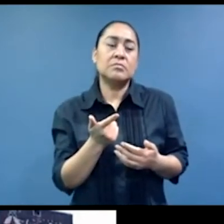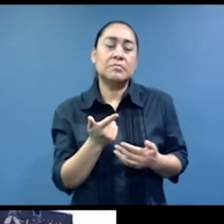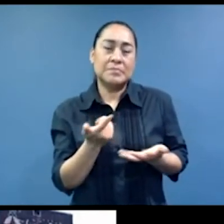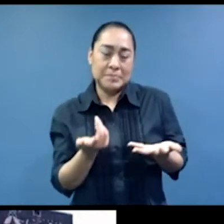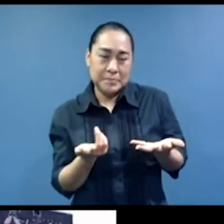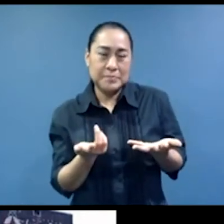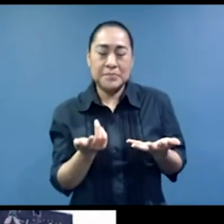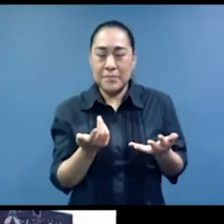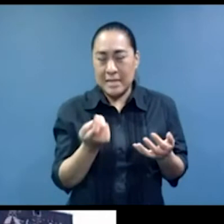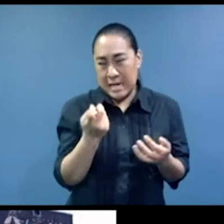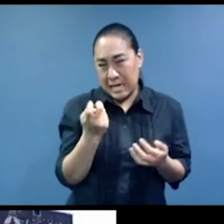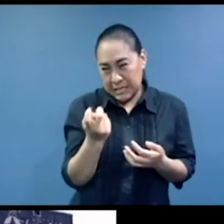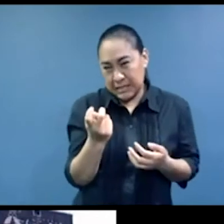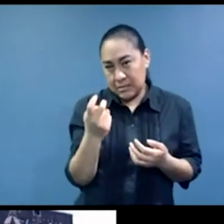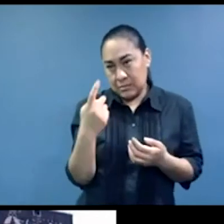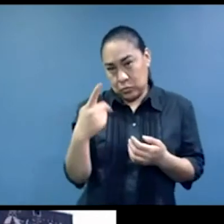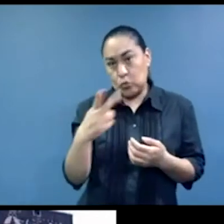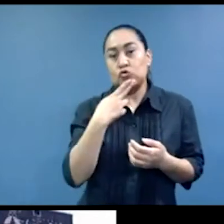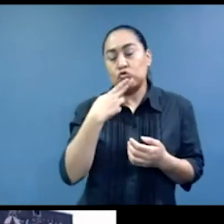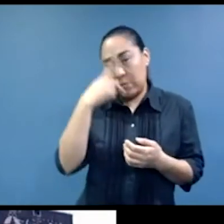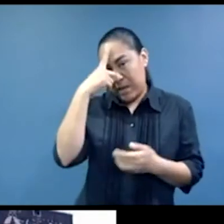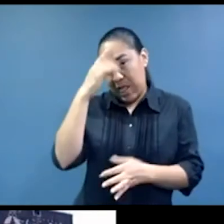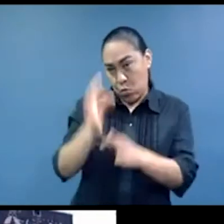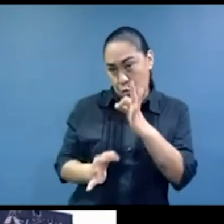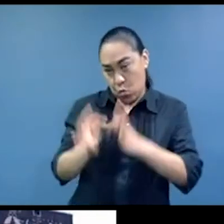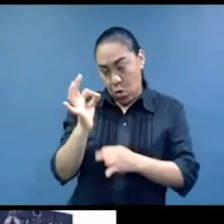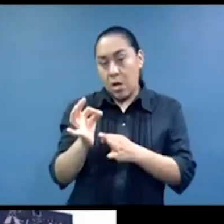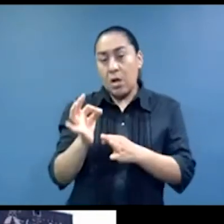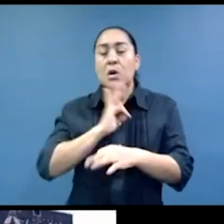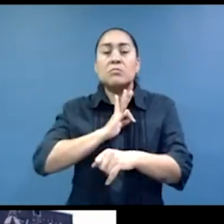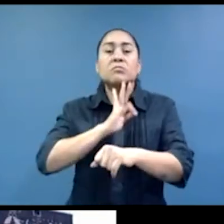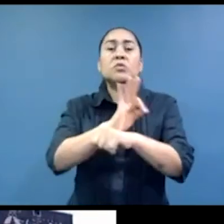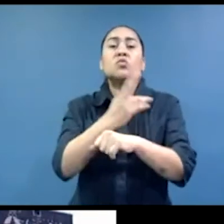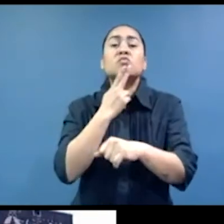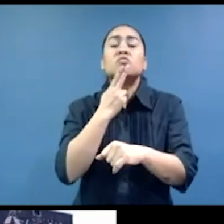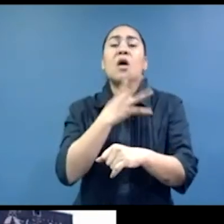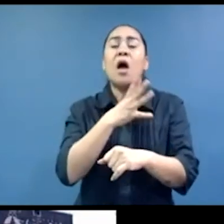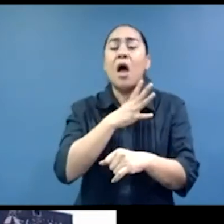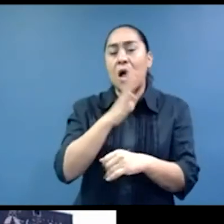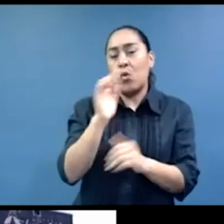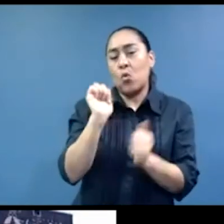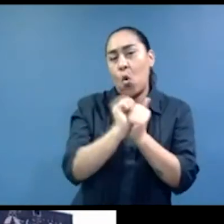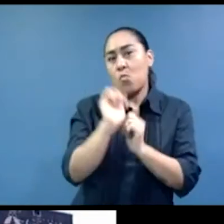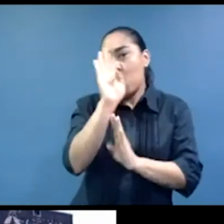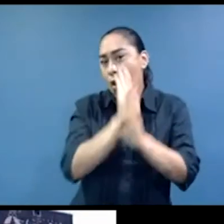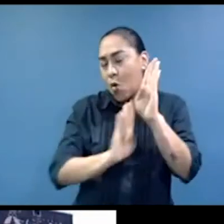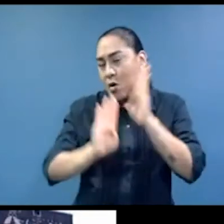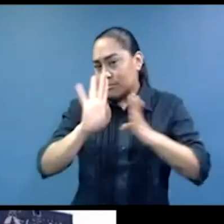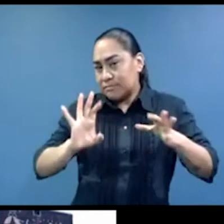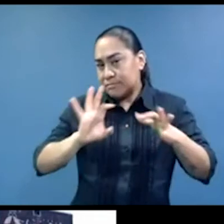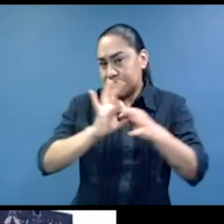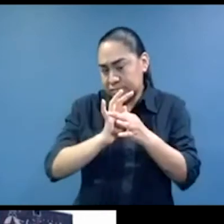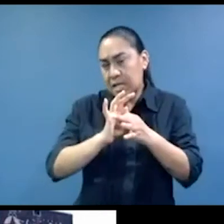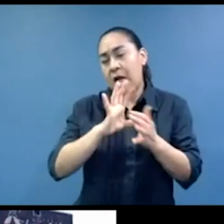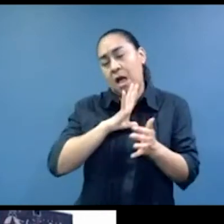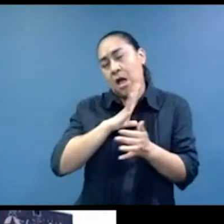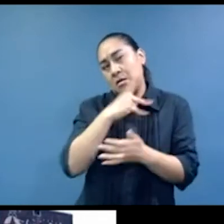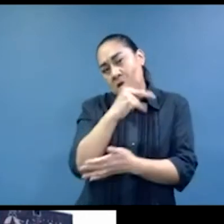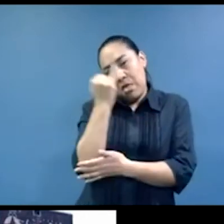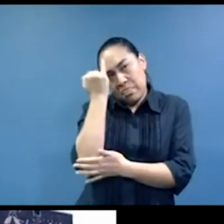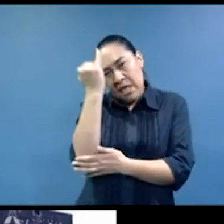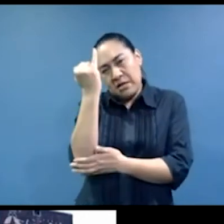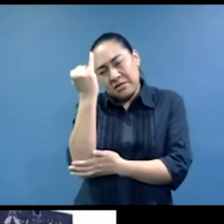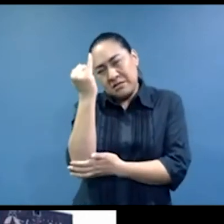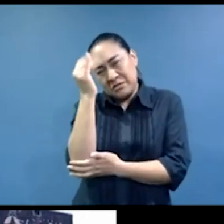digamos, un instrumento jurídico, biologiza varios conceptos que se venían utilizando